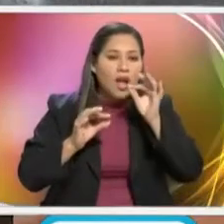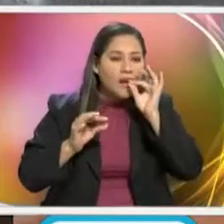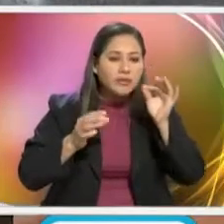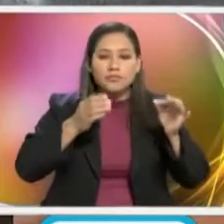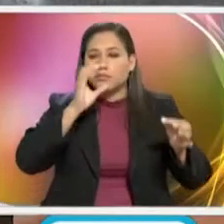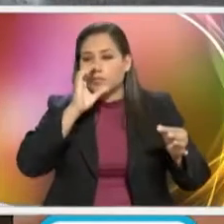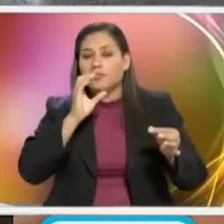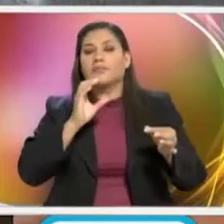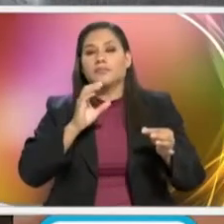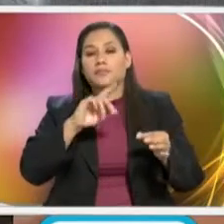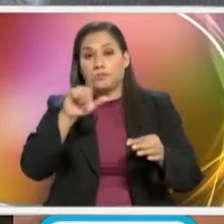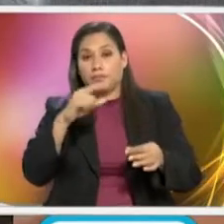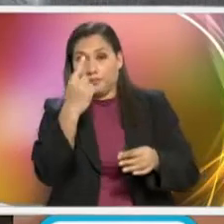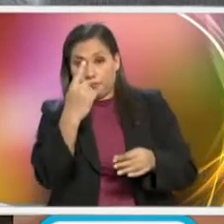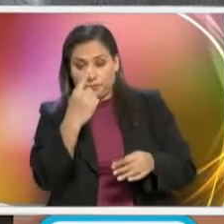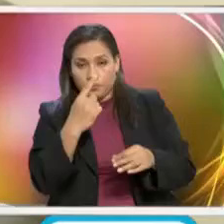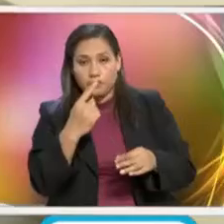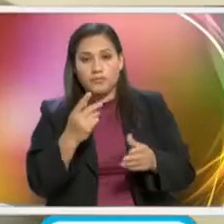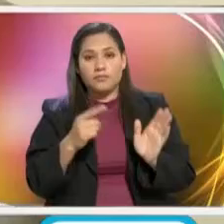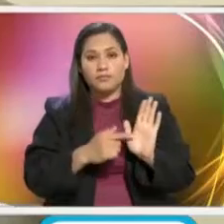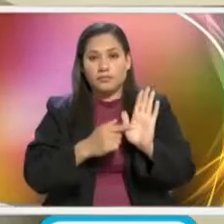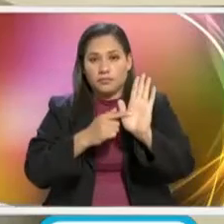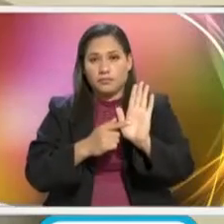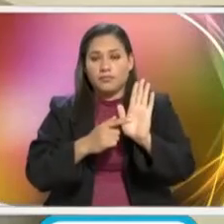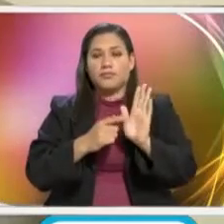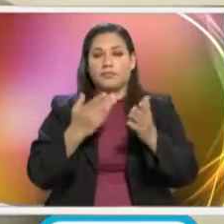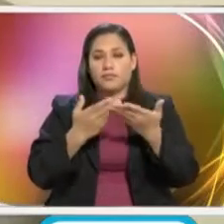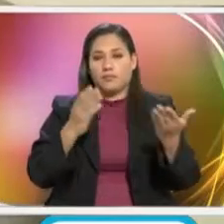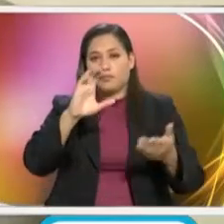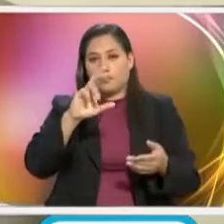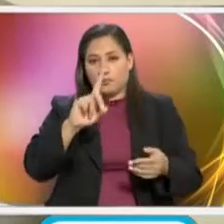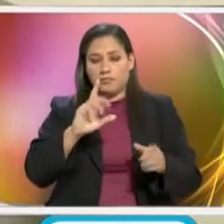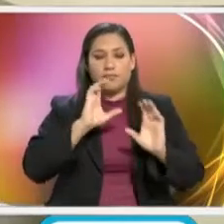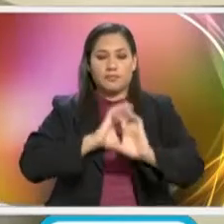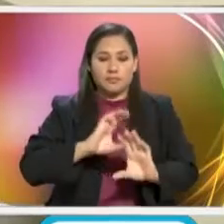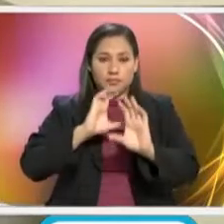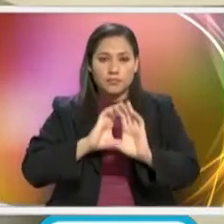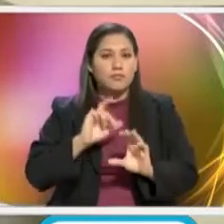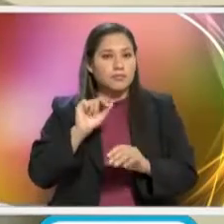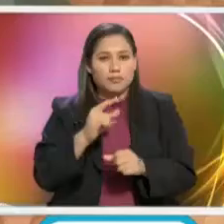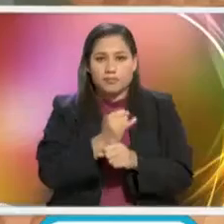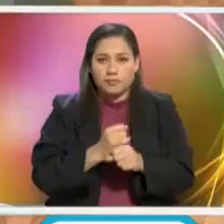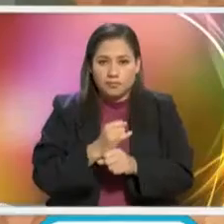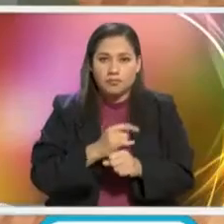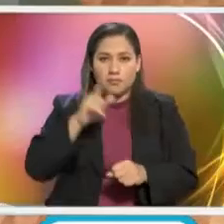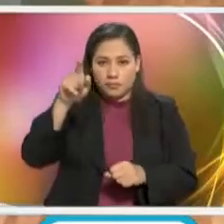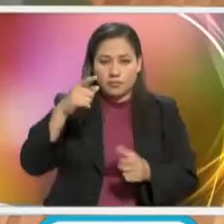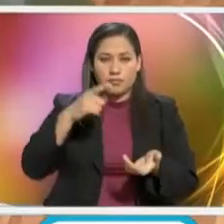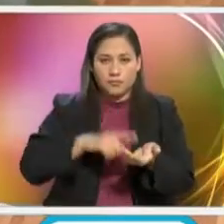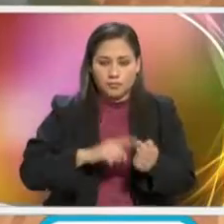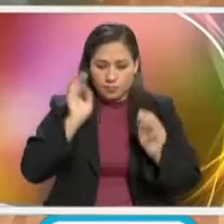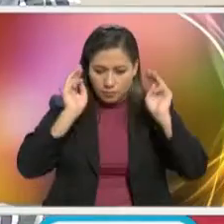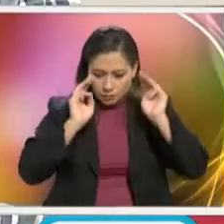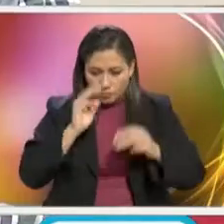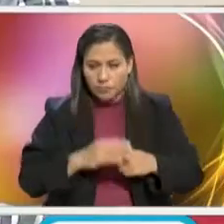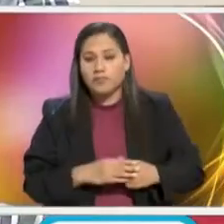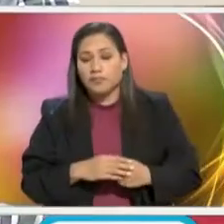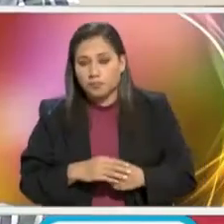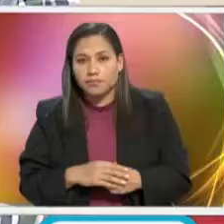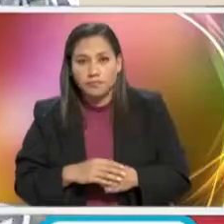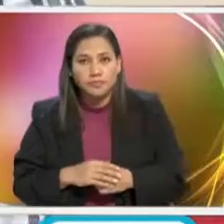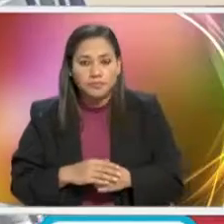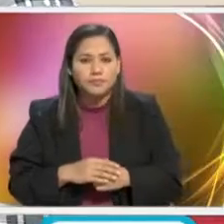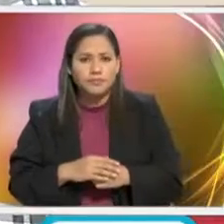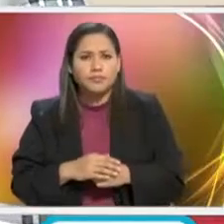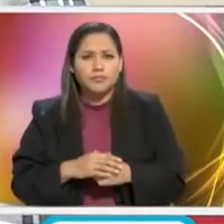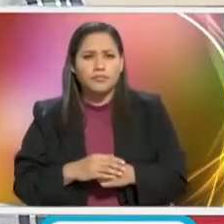centro, y a la 1 se presenta este disco, este cancionero, producto también de las investigaciones en el museo. Y aparte es muy buen fin de semana